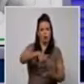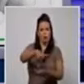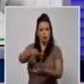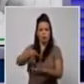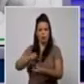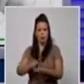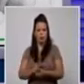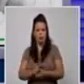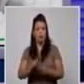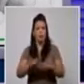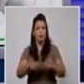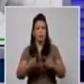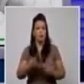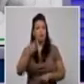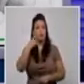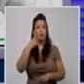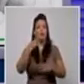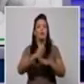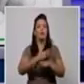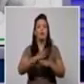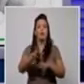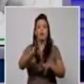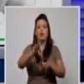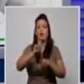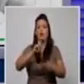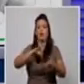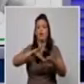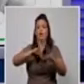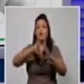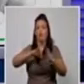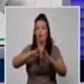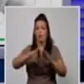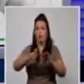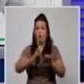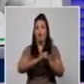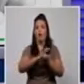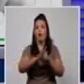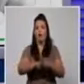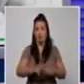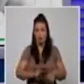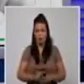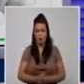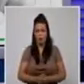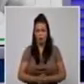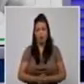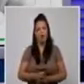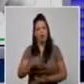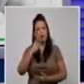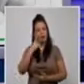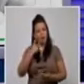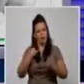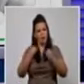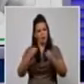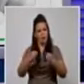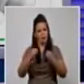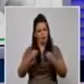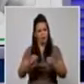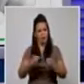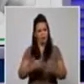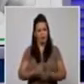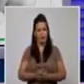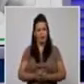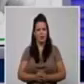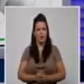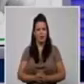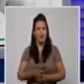las nuevas variantes del SARS-CoV-2, nuevas cepas. Sobre esta información conoceremos en próximos minutos. Nos